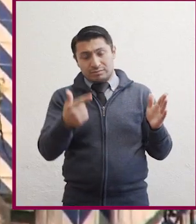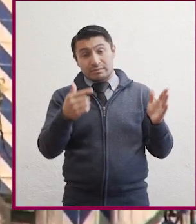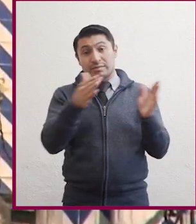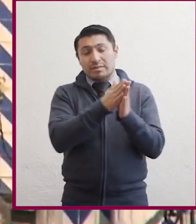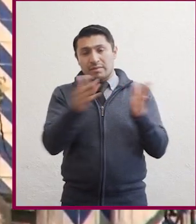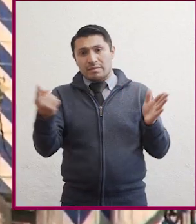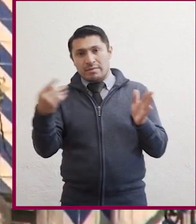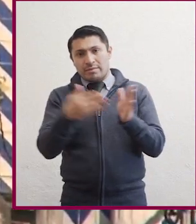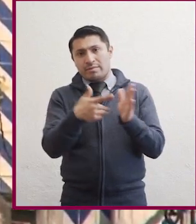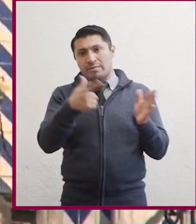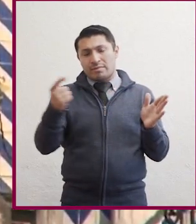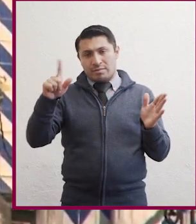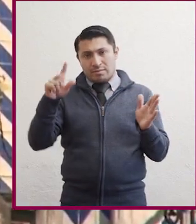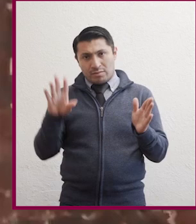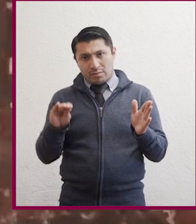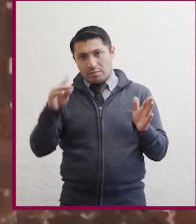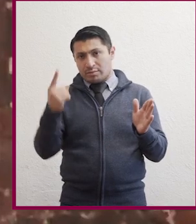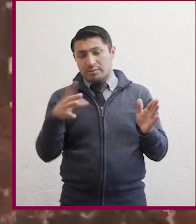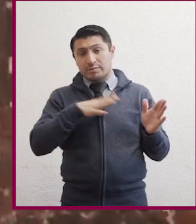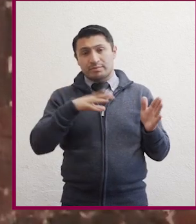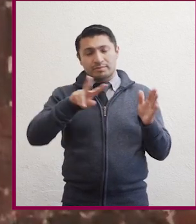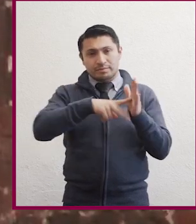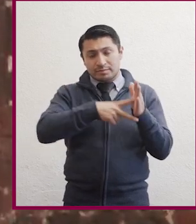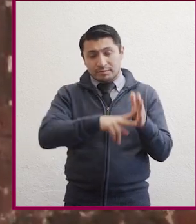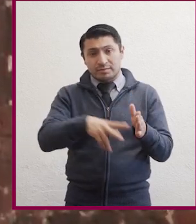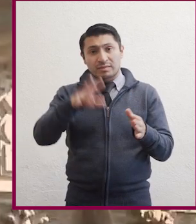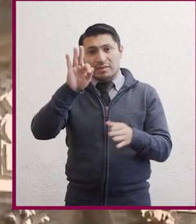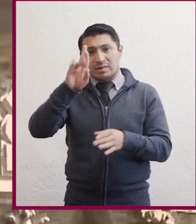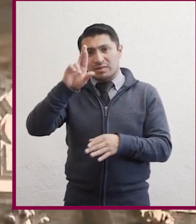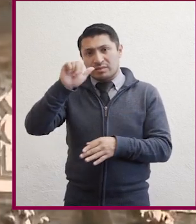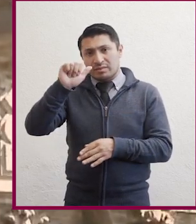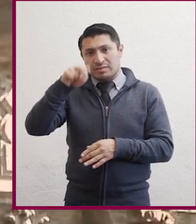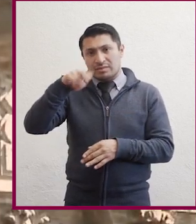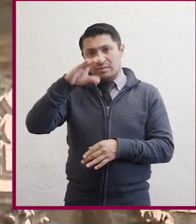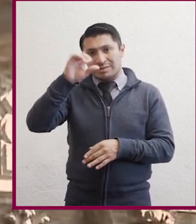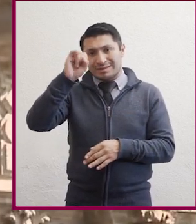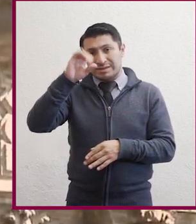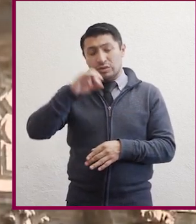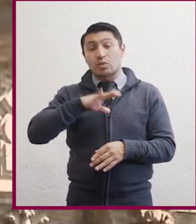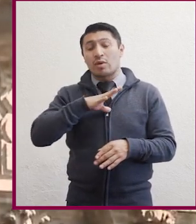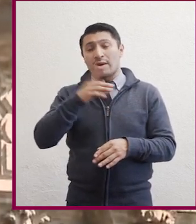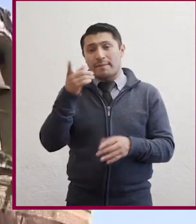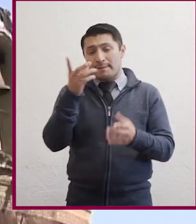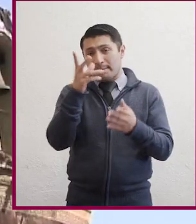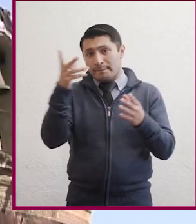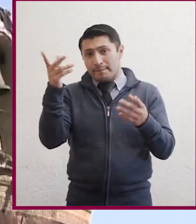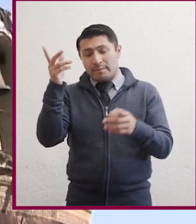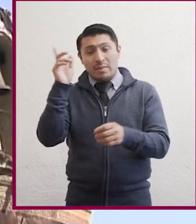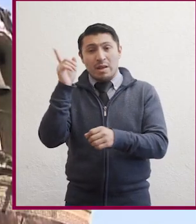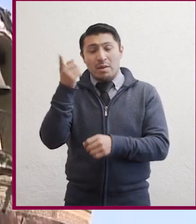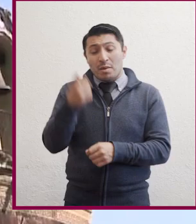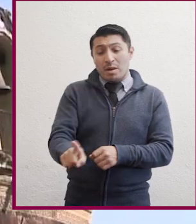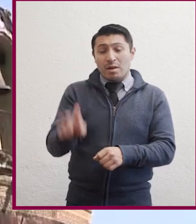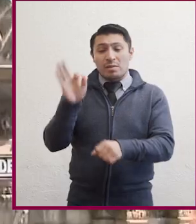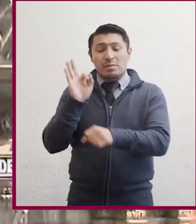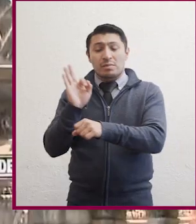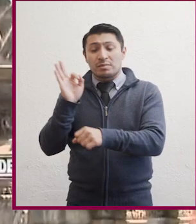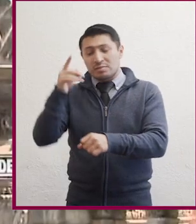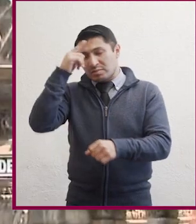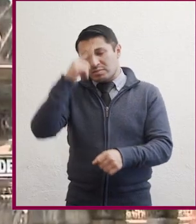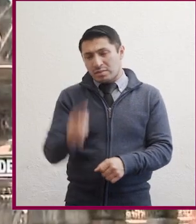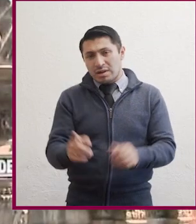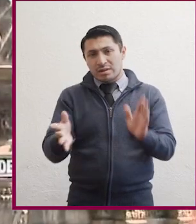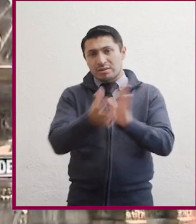y 1791, el arquitecto Francisco Guerrero y Torres dirigió las obras para levantar el inmueble que hoy